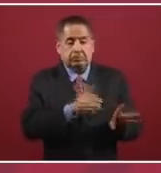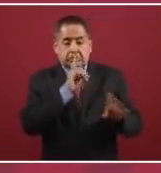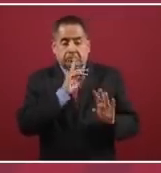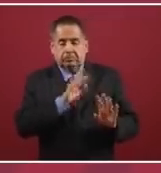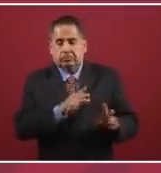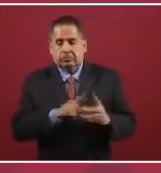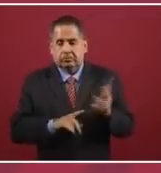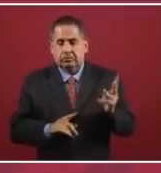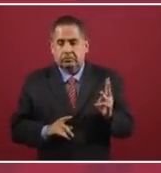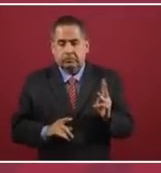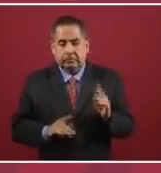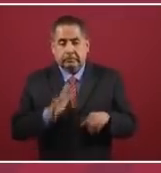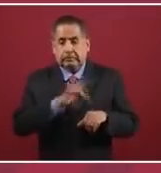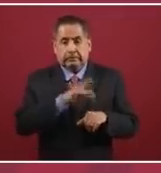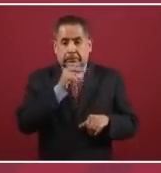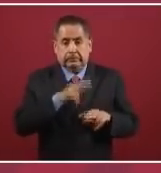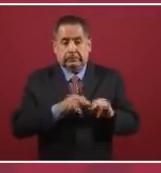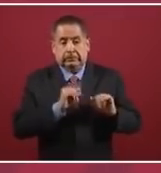no se podía tocar